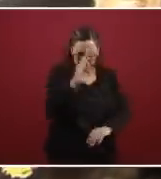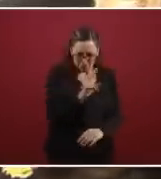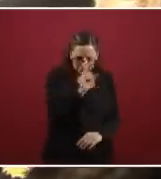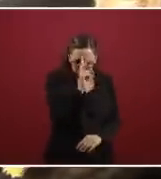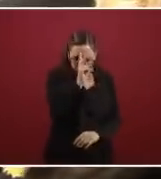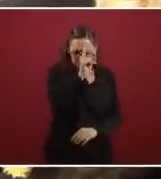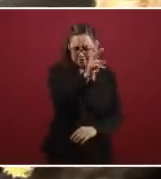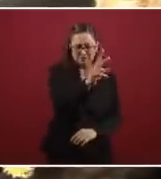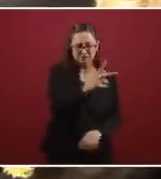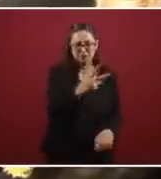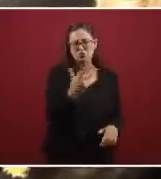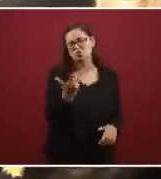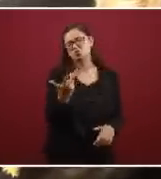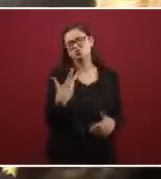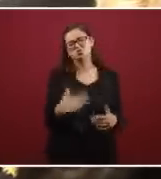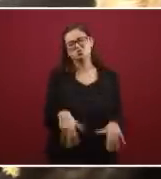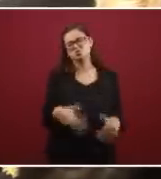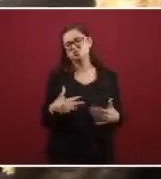pues